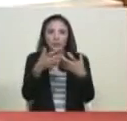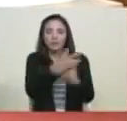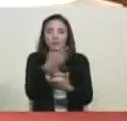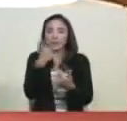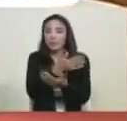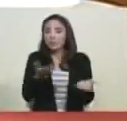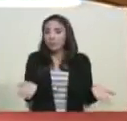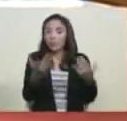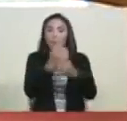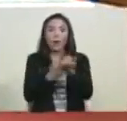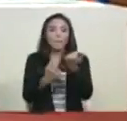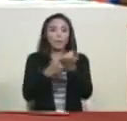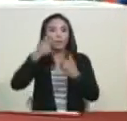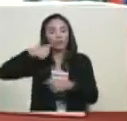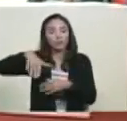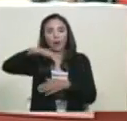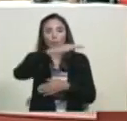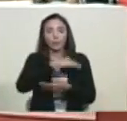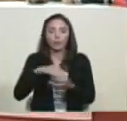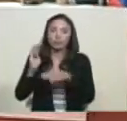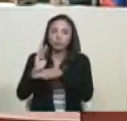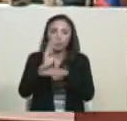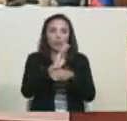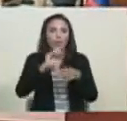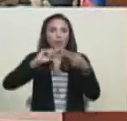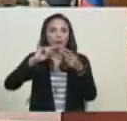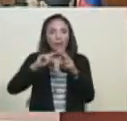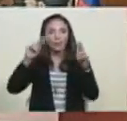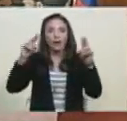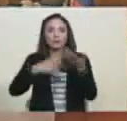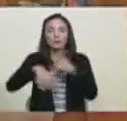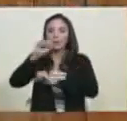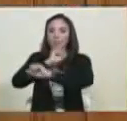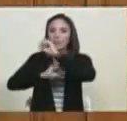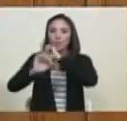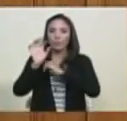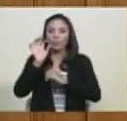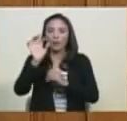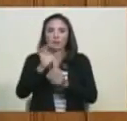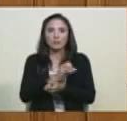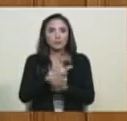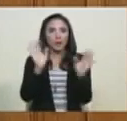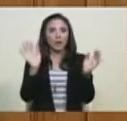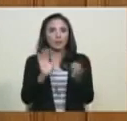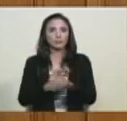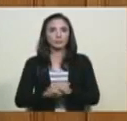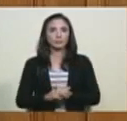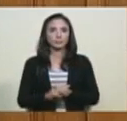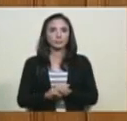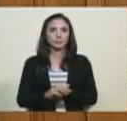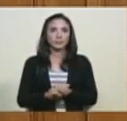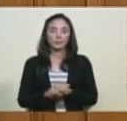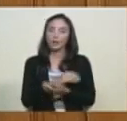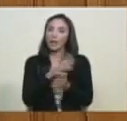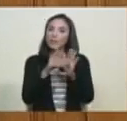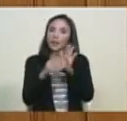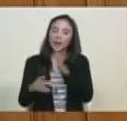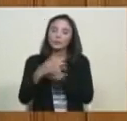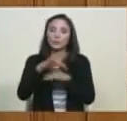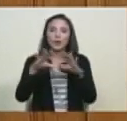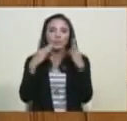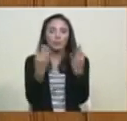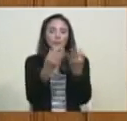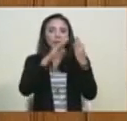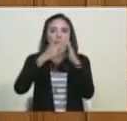mano, protegiendo la seguridad, la paz, defendiendo el país, defendiendo el derecho de nuestra familia, de